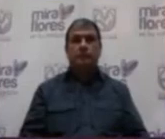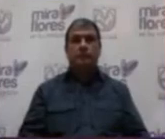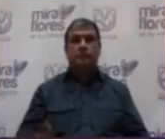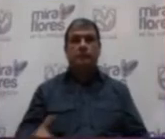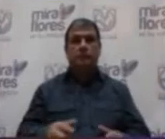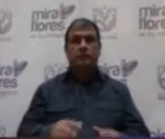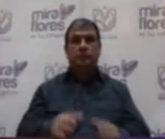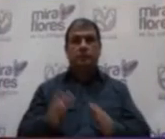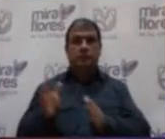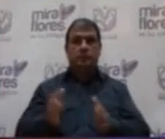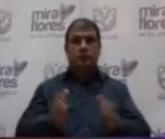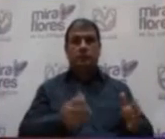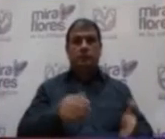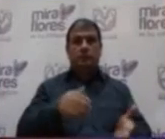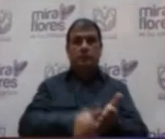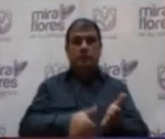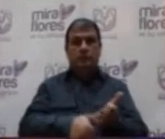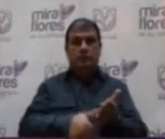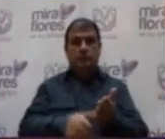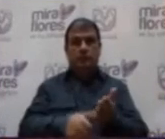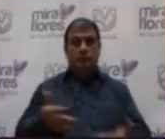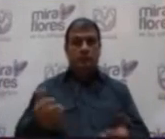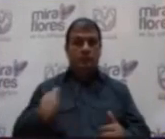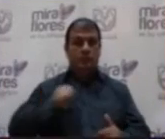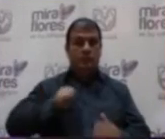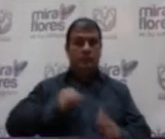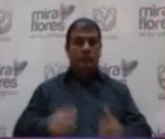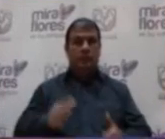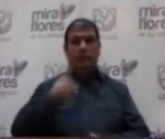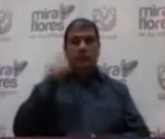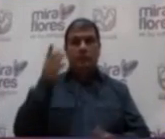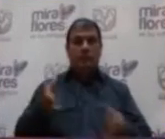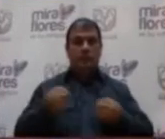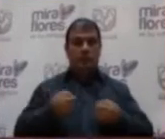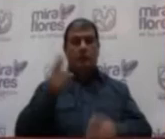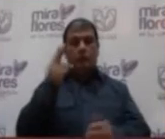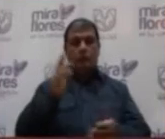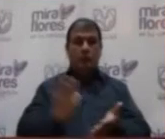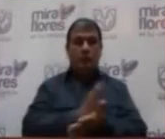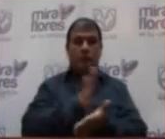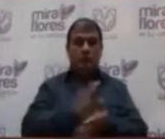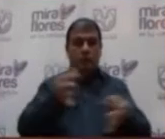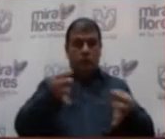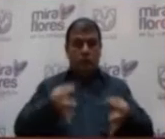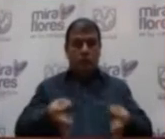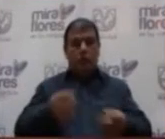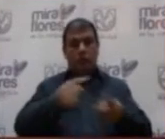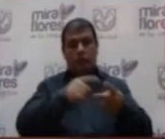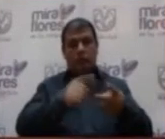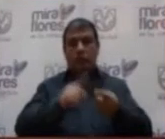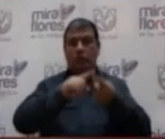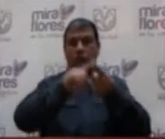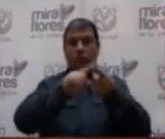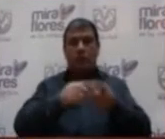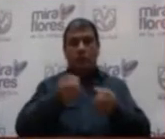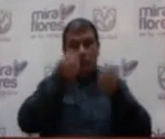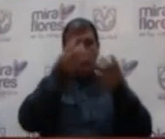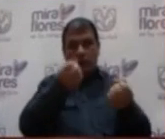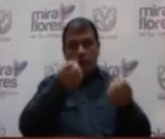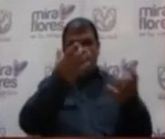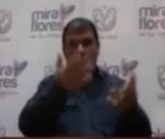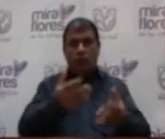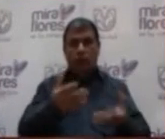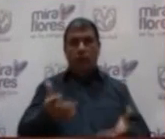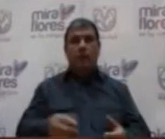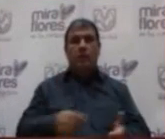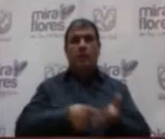Estación despacho. Señor alcalde, la Secretaría General ha recibido dos documentos. Uno es el informe